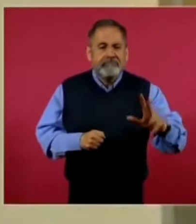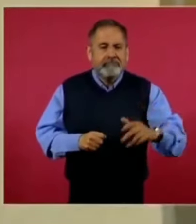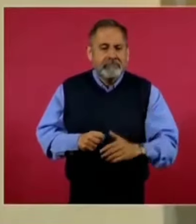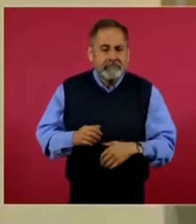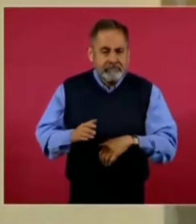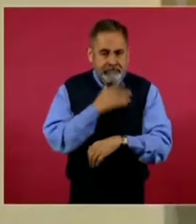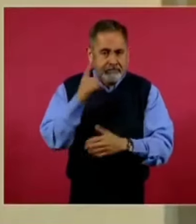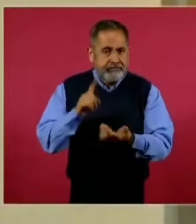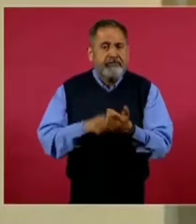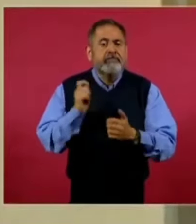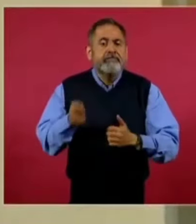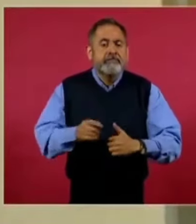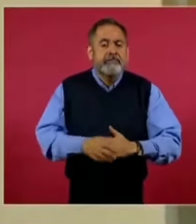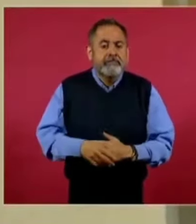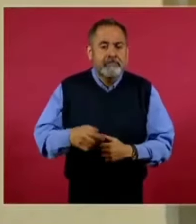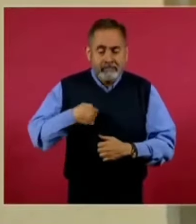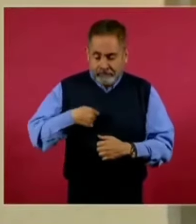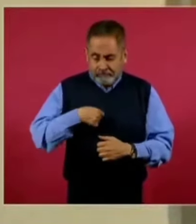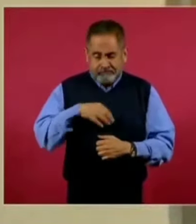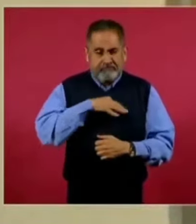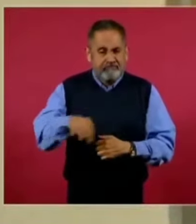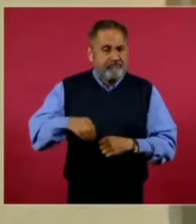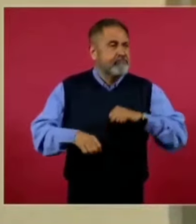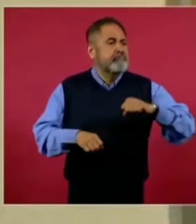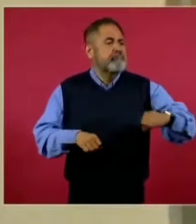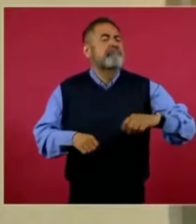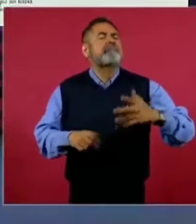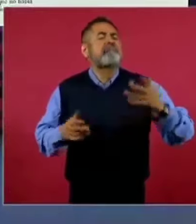Porque yo puedo